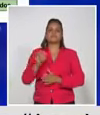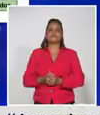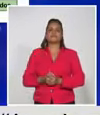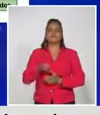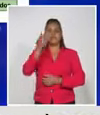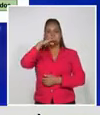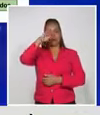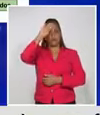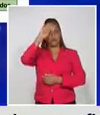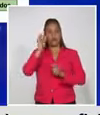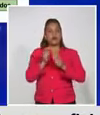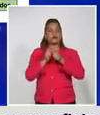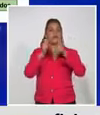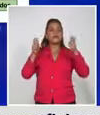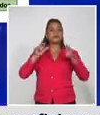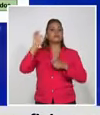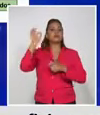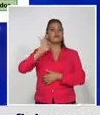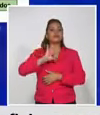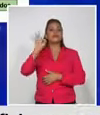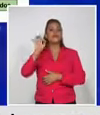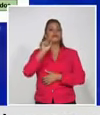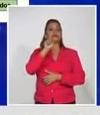incrementa su tasa a